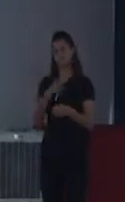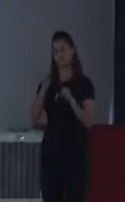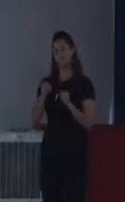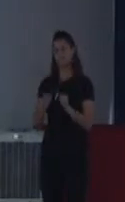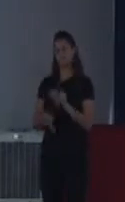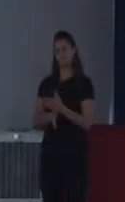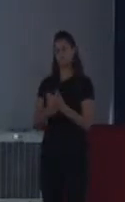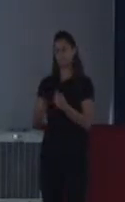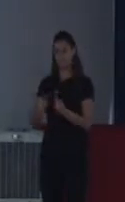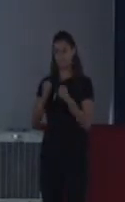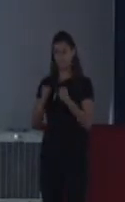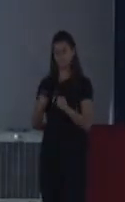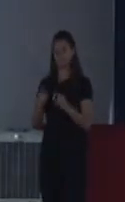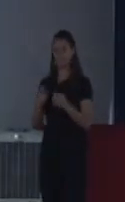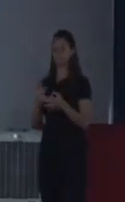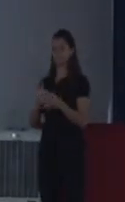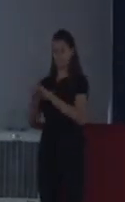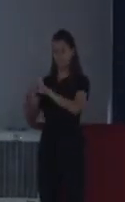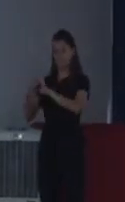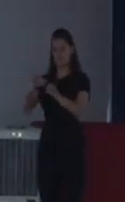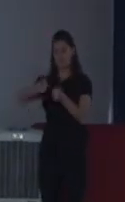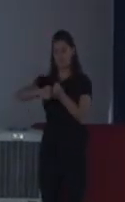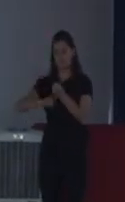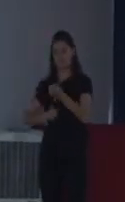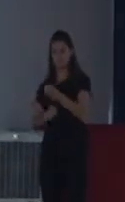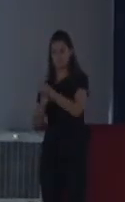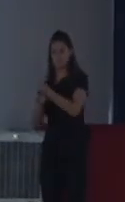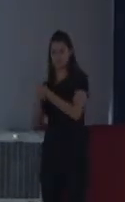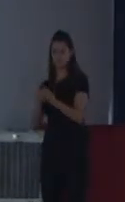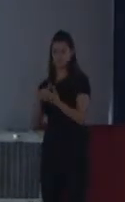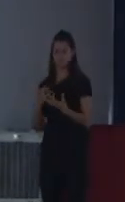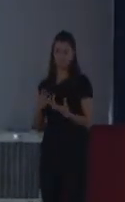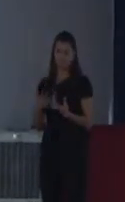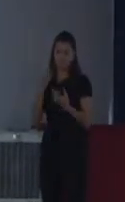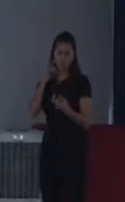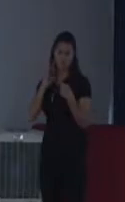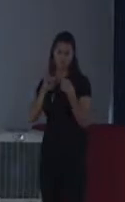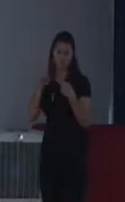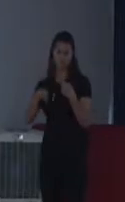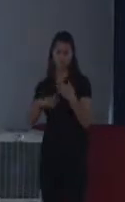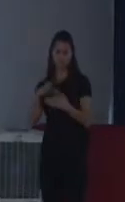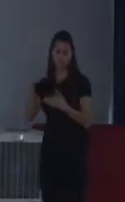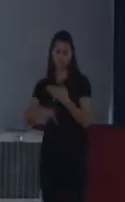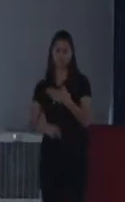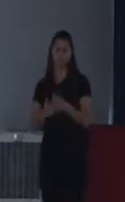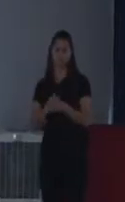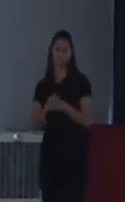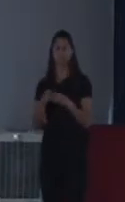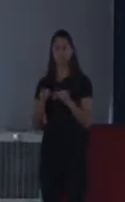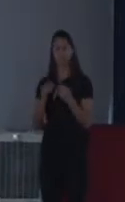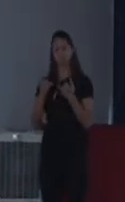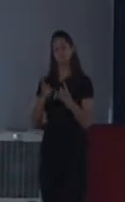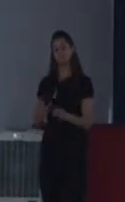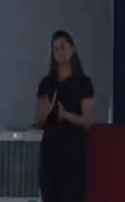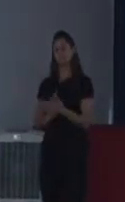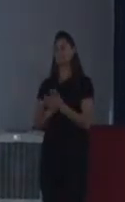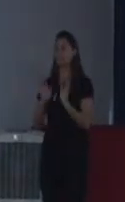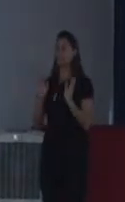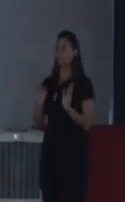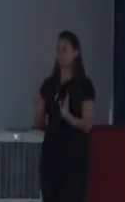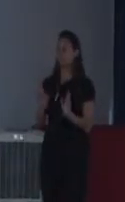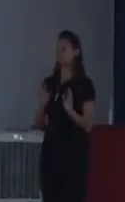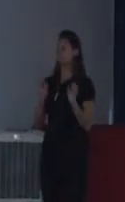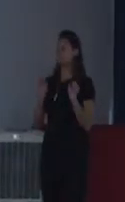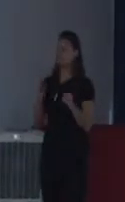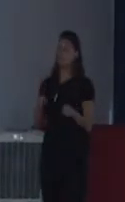fortalecer las redes de apoyo como lo quiere y es el sentido de este proyecto y finalmente pues que